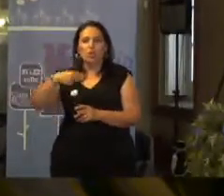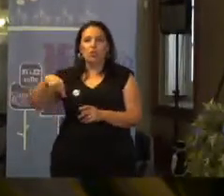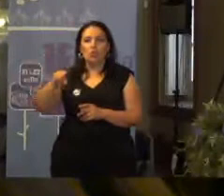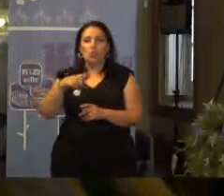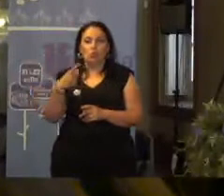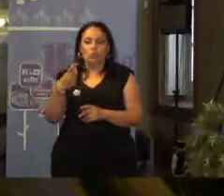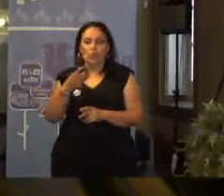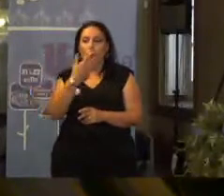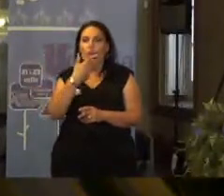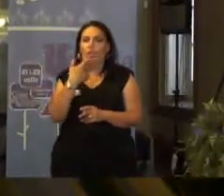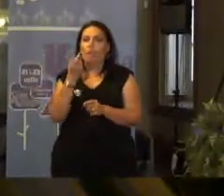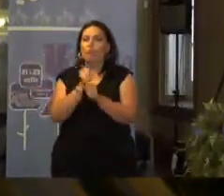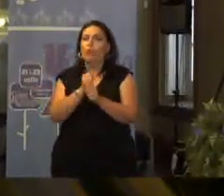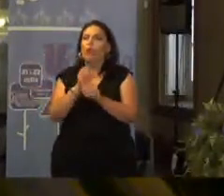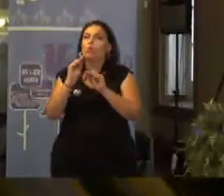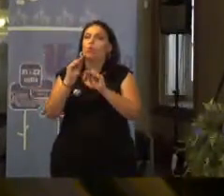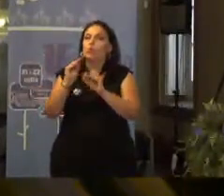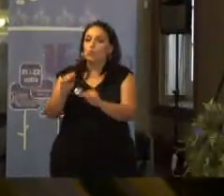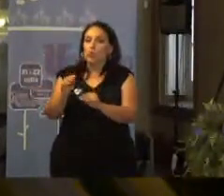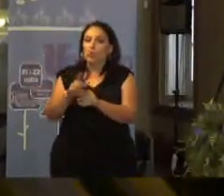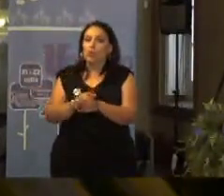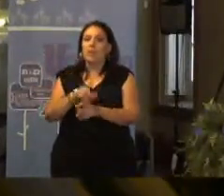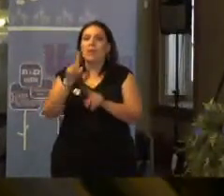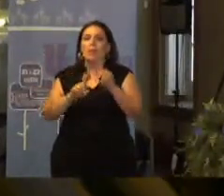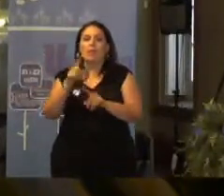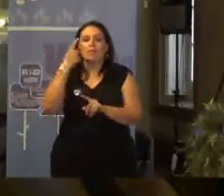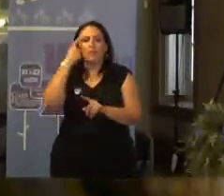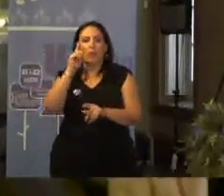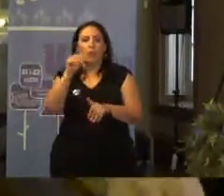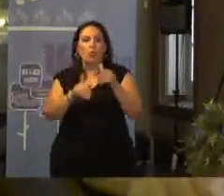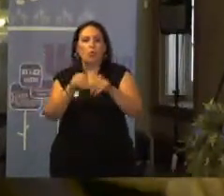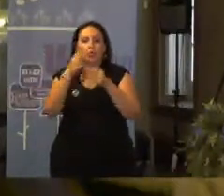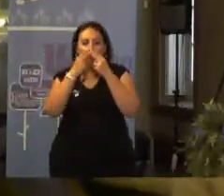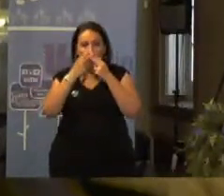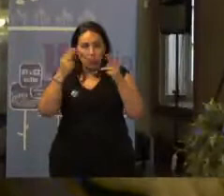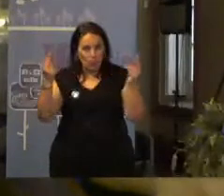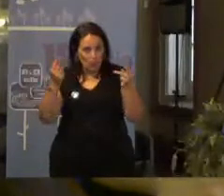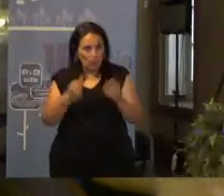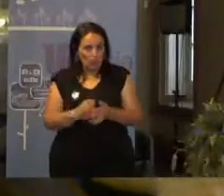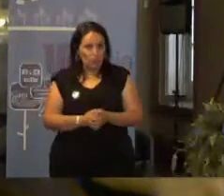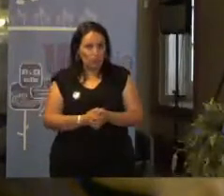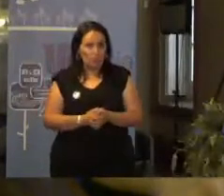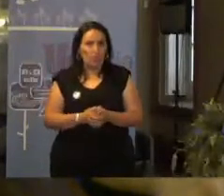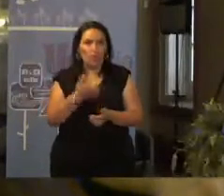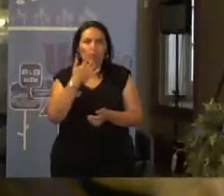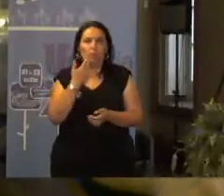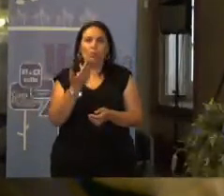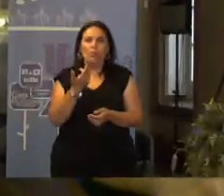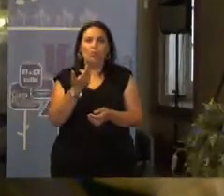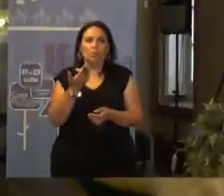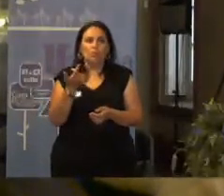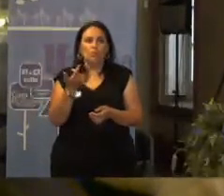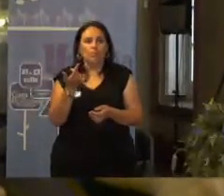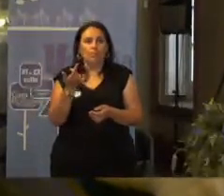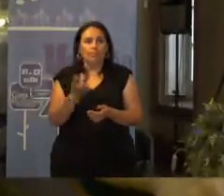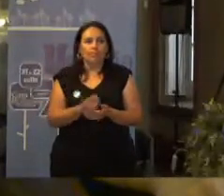trayectoria, pois sabemos que varias veces se opuso públicamente o, digamos, pois o aparato, como se chamen esas